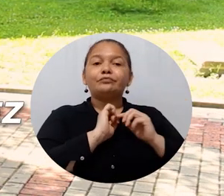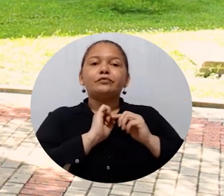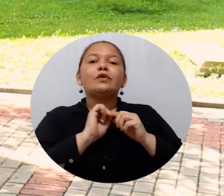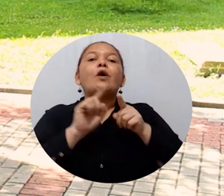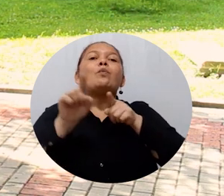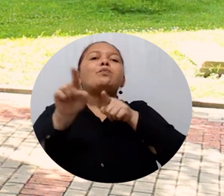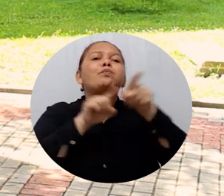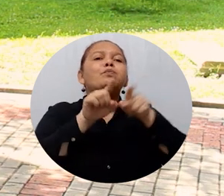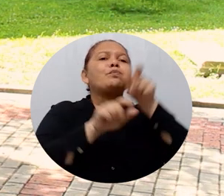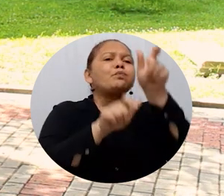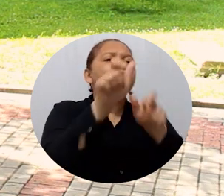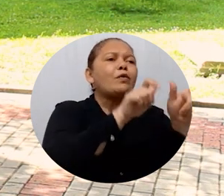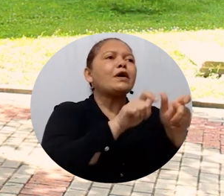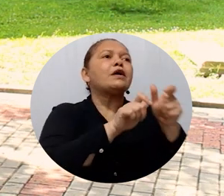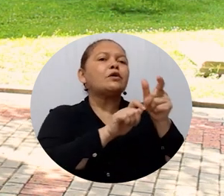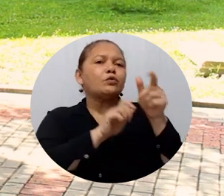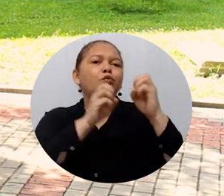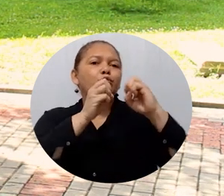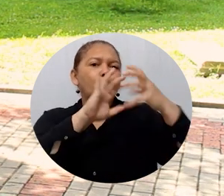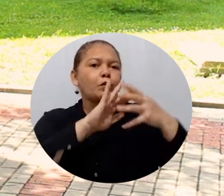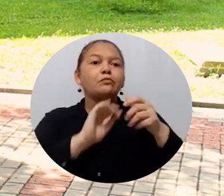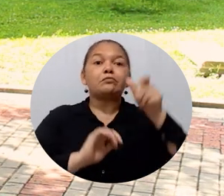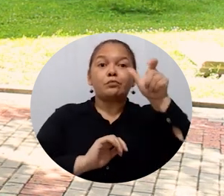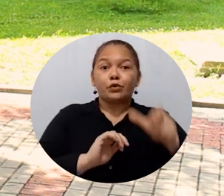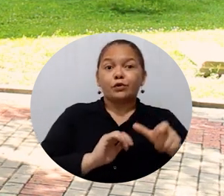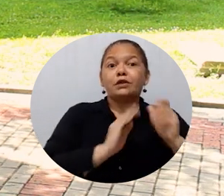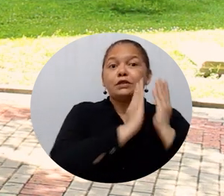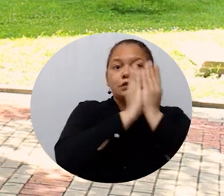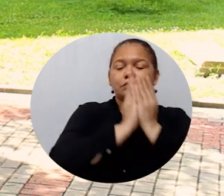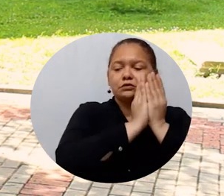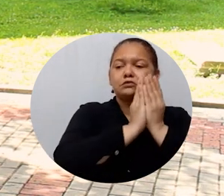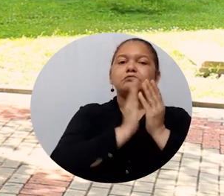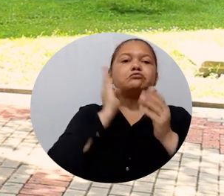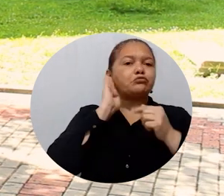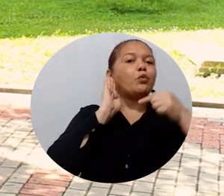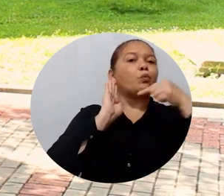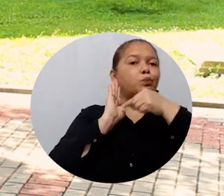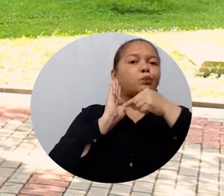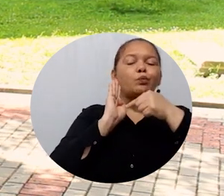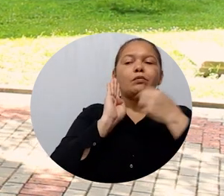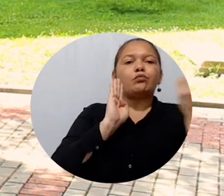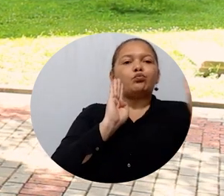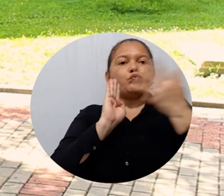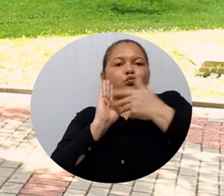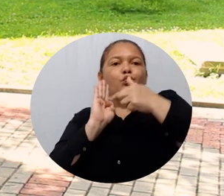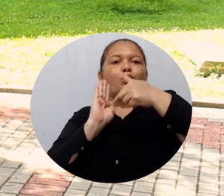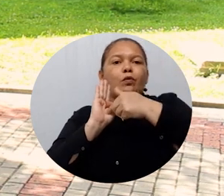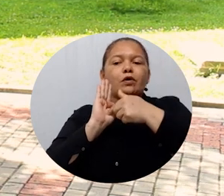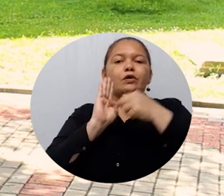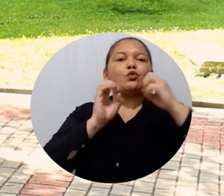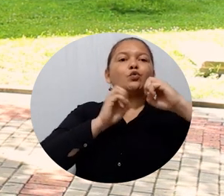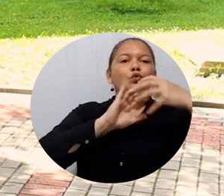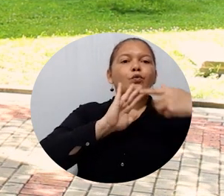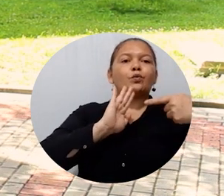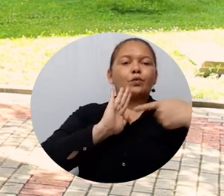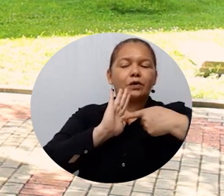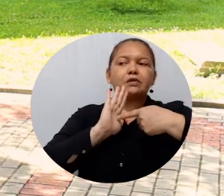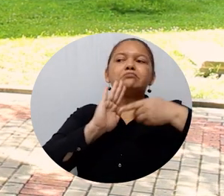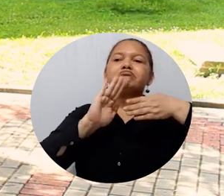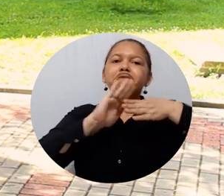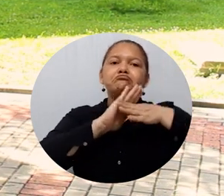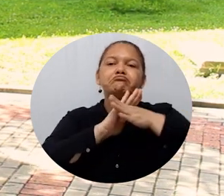el que le entregamos un código qr y el estudiante a través de su celular podría descargar descargar ese código